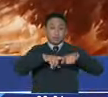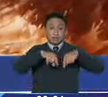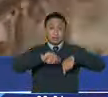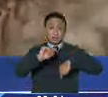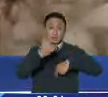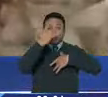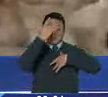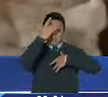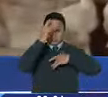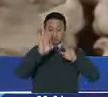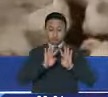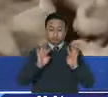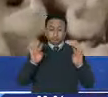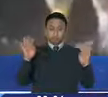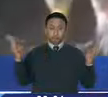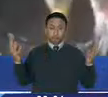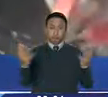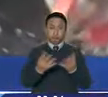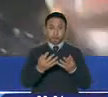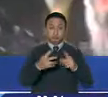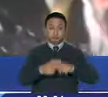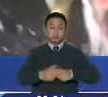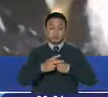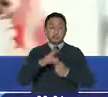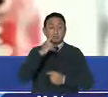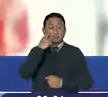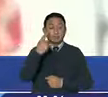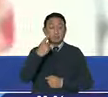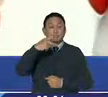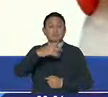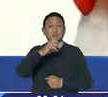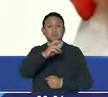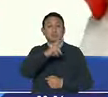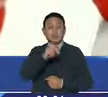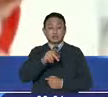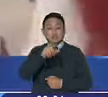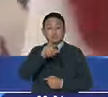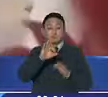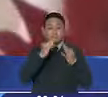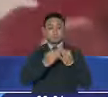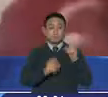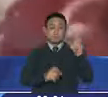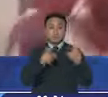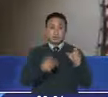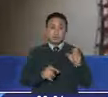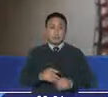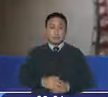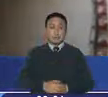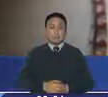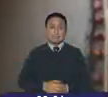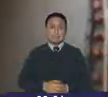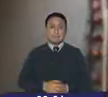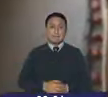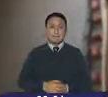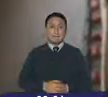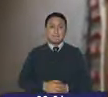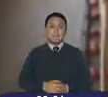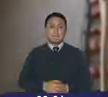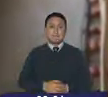el brote. Esto para realizar las pruebas PCR a familiares y personas cercanas al sitio de contagio.